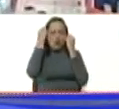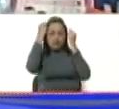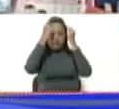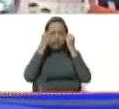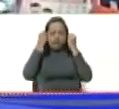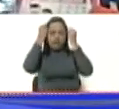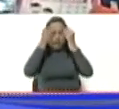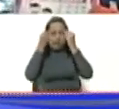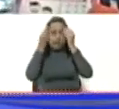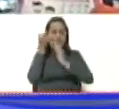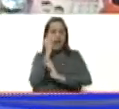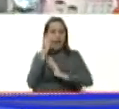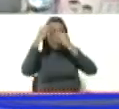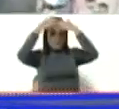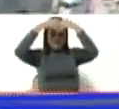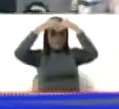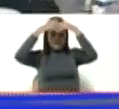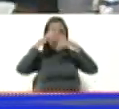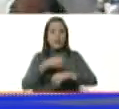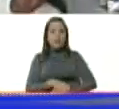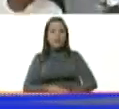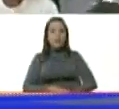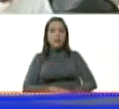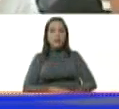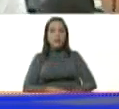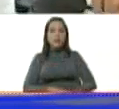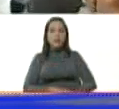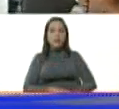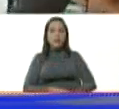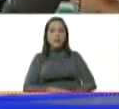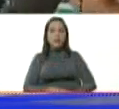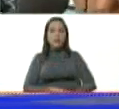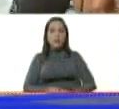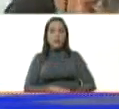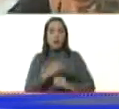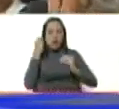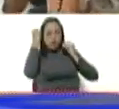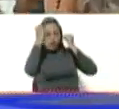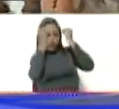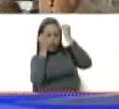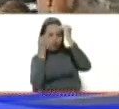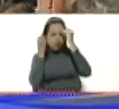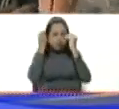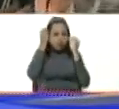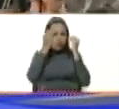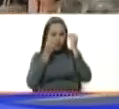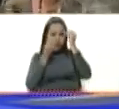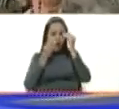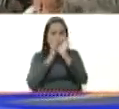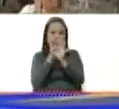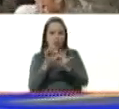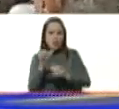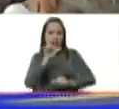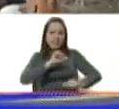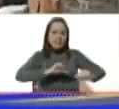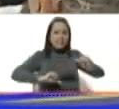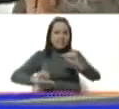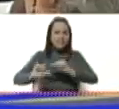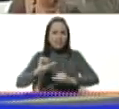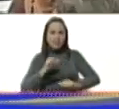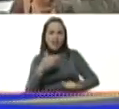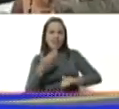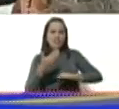impresionante en el cerebro y genera un conjunto de reacciones químicas, bioquímicas, claro, eso